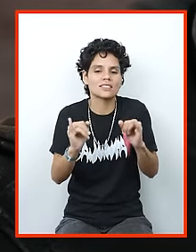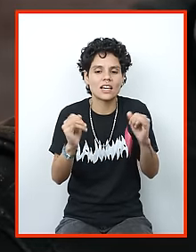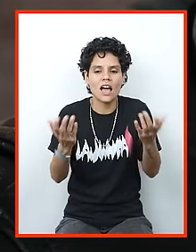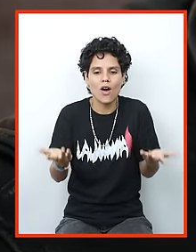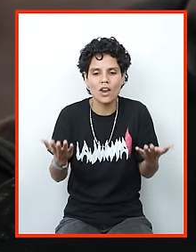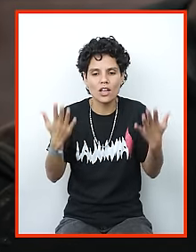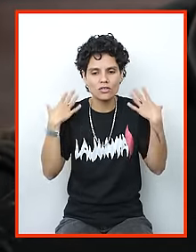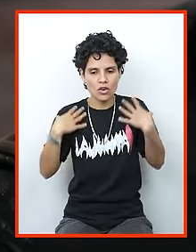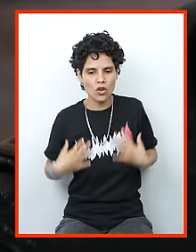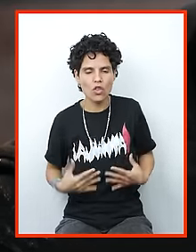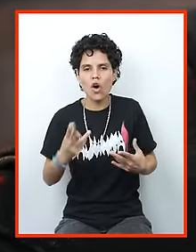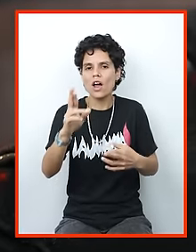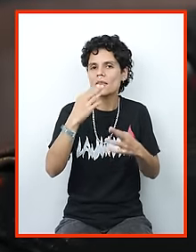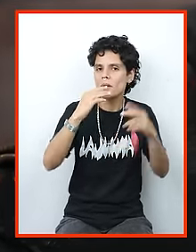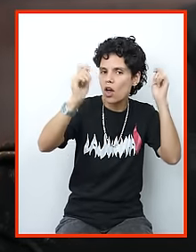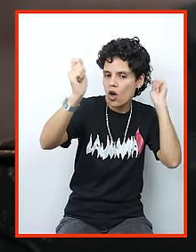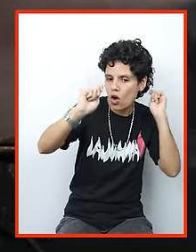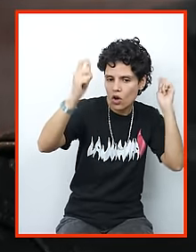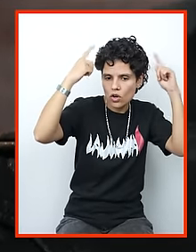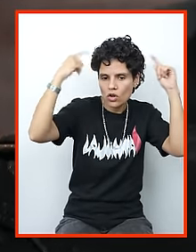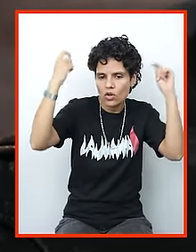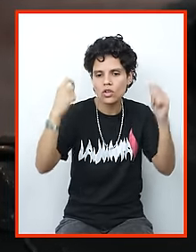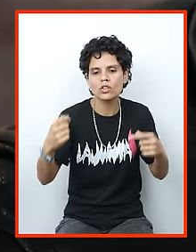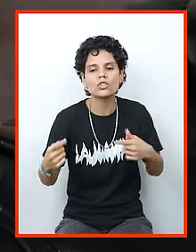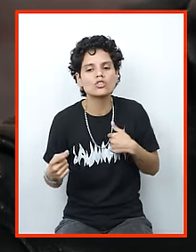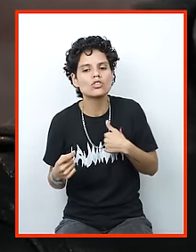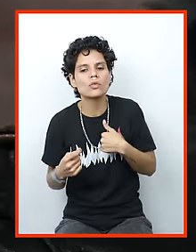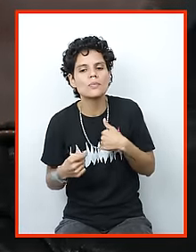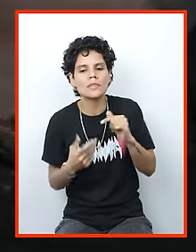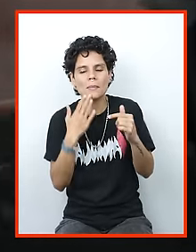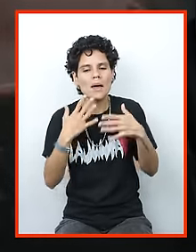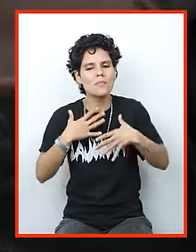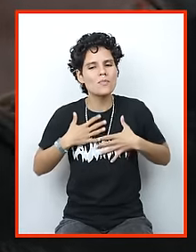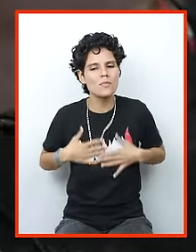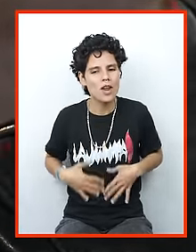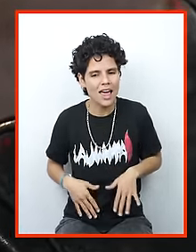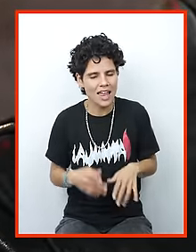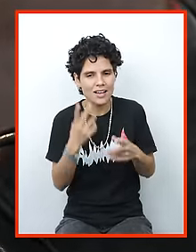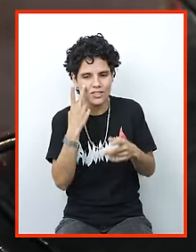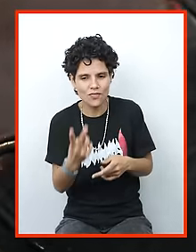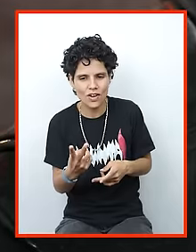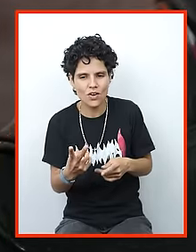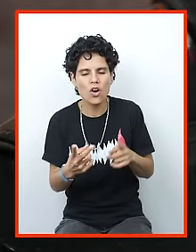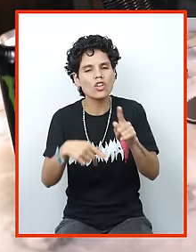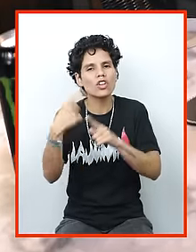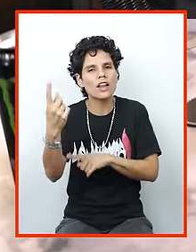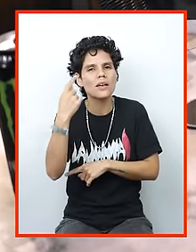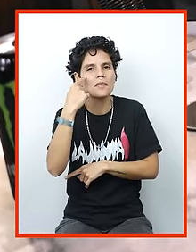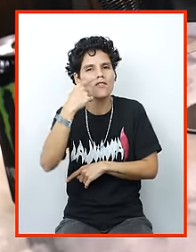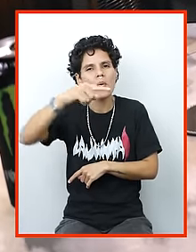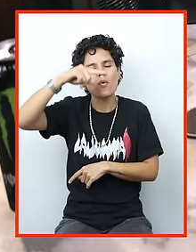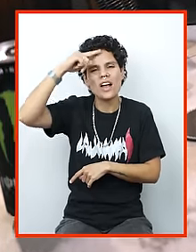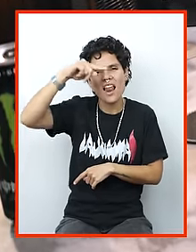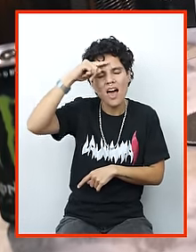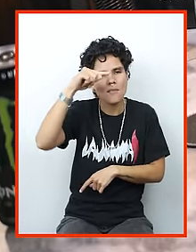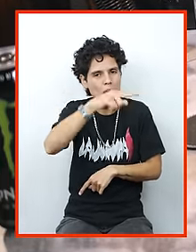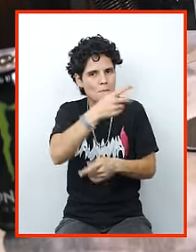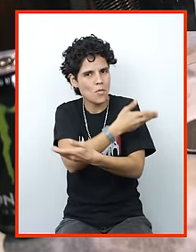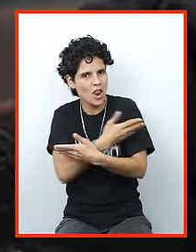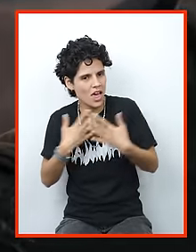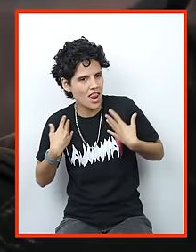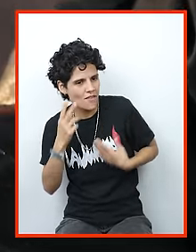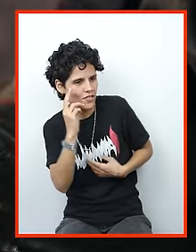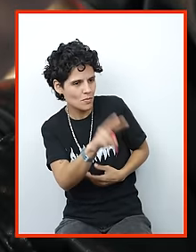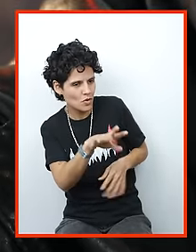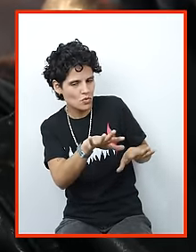ver a todos así como en su arquera, todo. Ojalá con el gorrito, porque a veces me topo con gente con el merch, con las poleras así que hemos vendido. Ahora fuimos a Calama y había gente con las